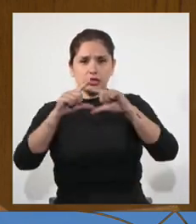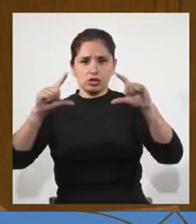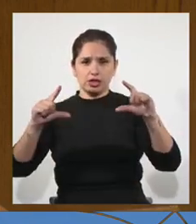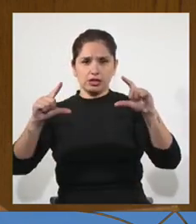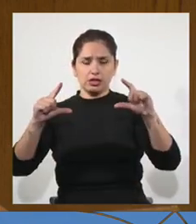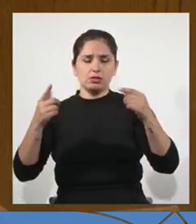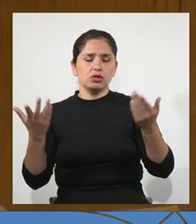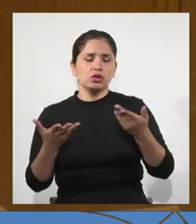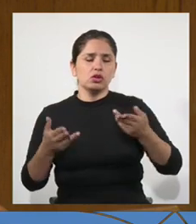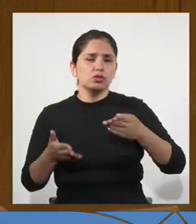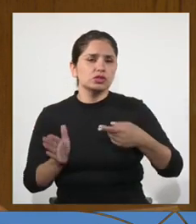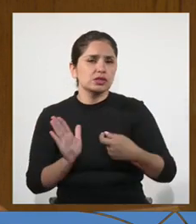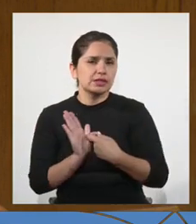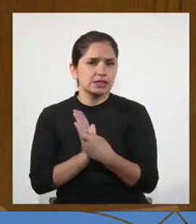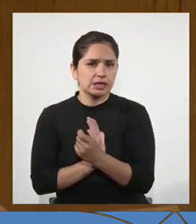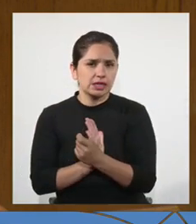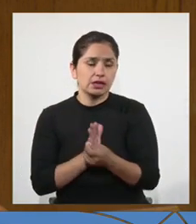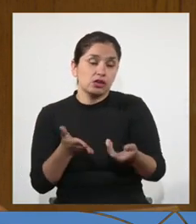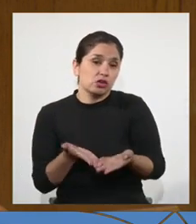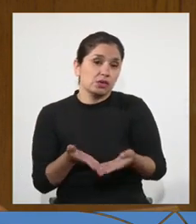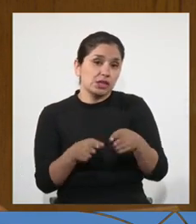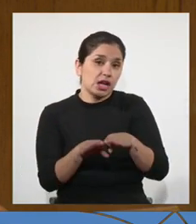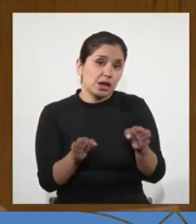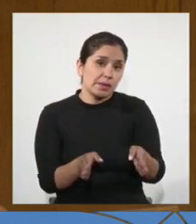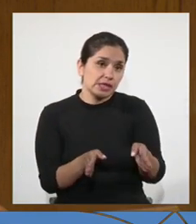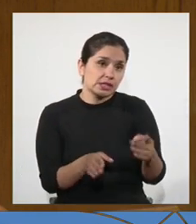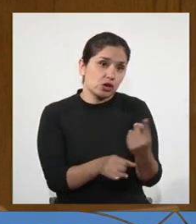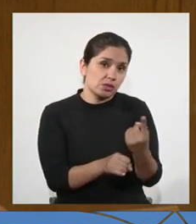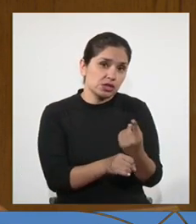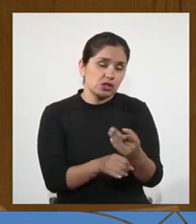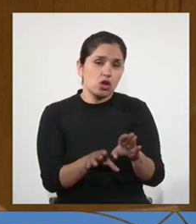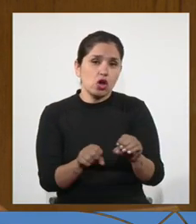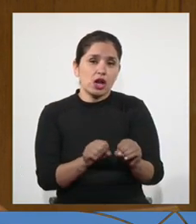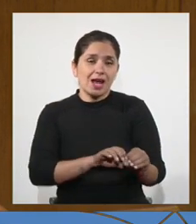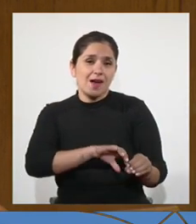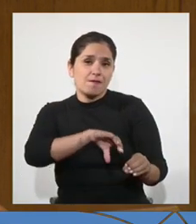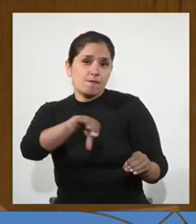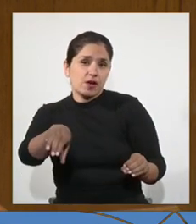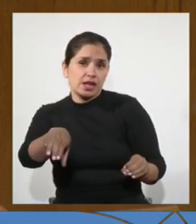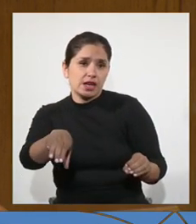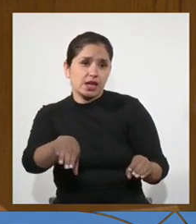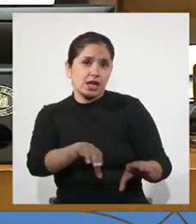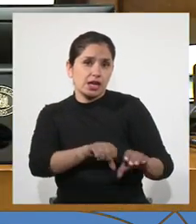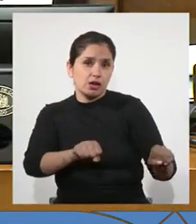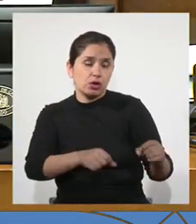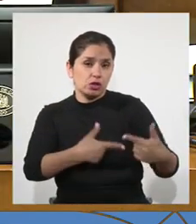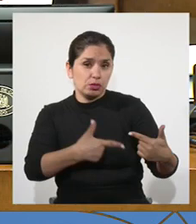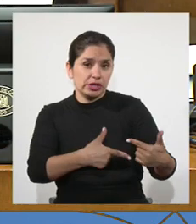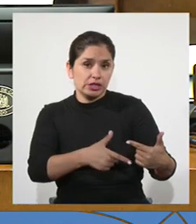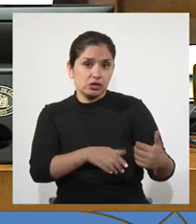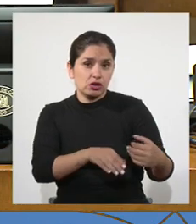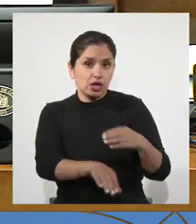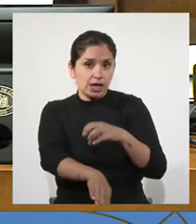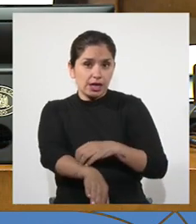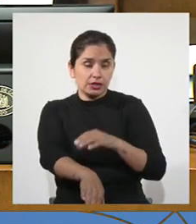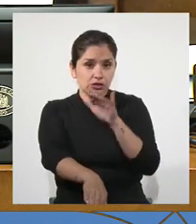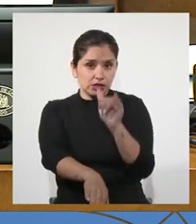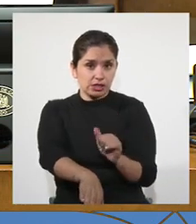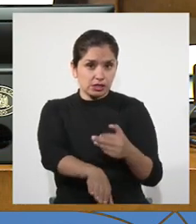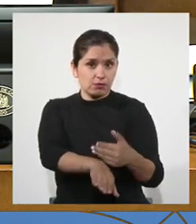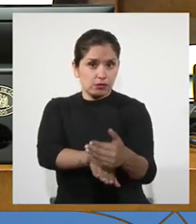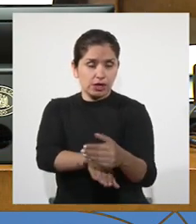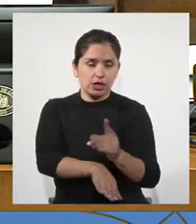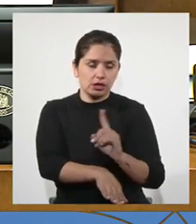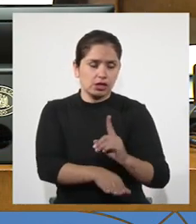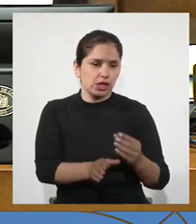se iba a chequear. Y como está en la fase de la mesa, espero que no quede afuera la región de Aysén en ese acuerdo político. Bien, se desprende sus palabras,